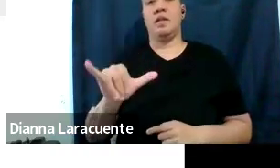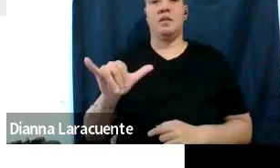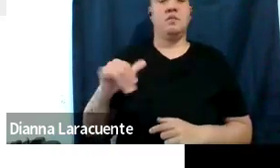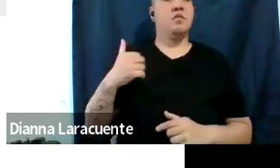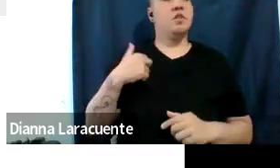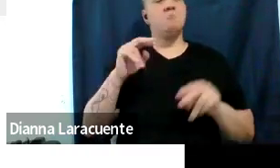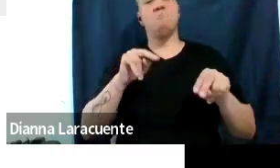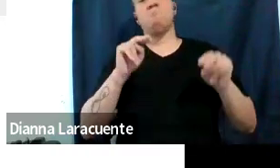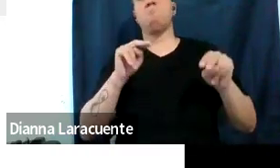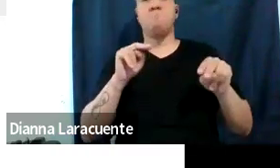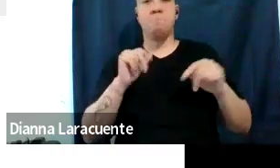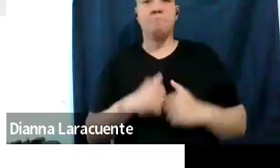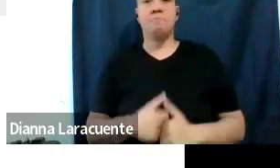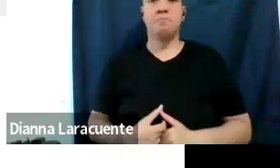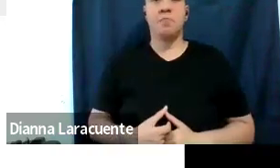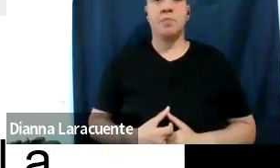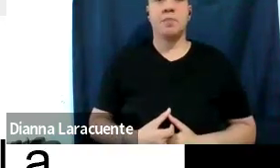Sigue para adelante, sigue.